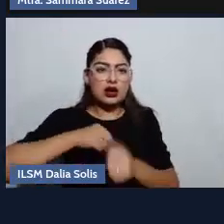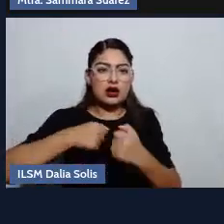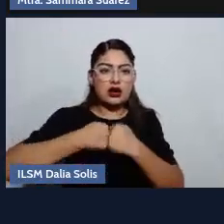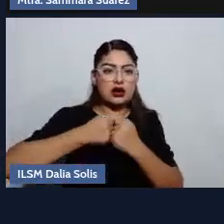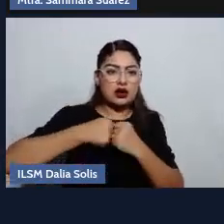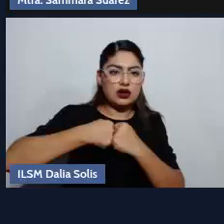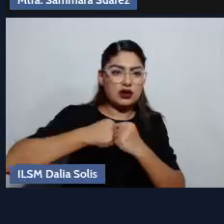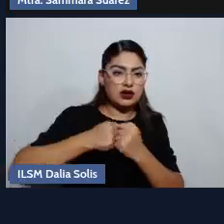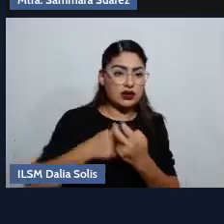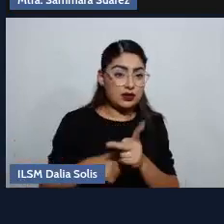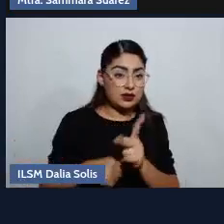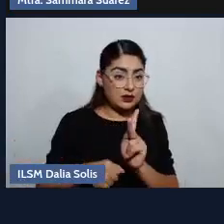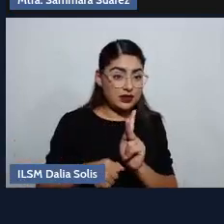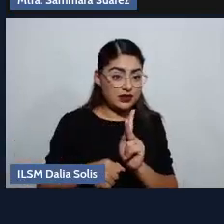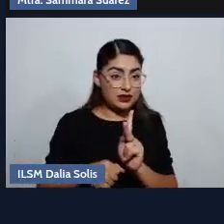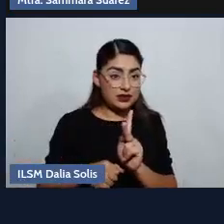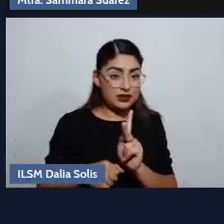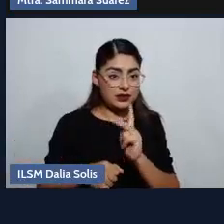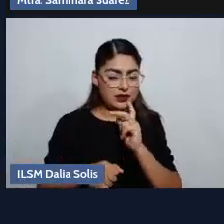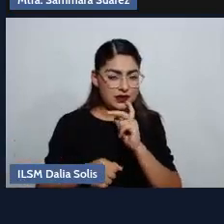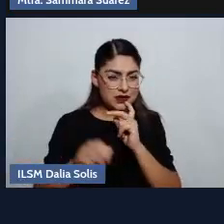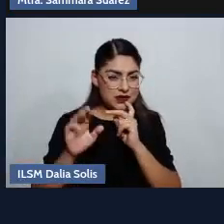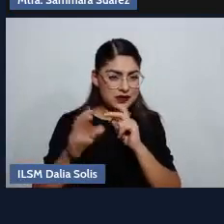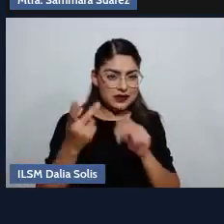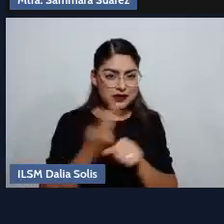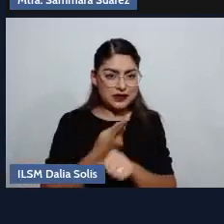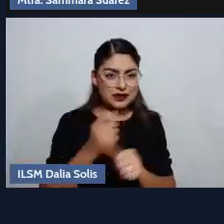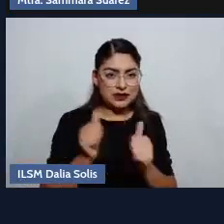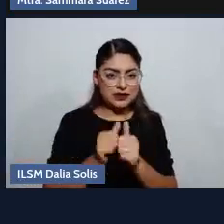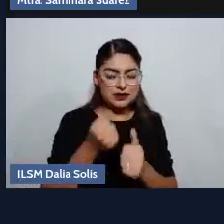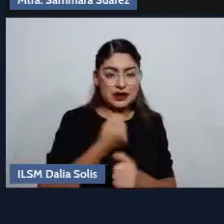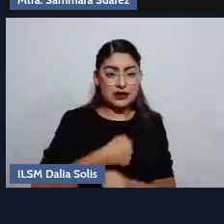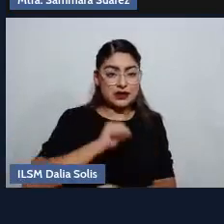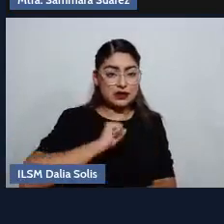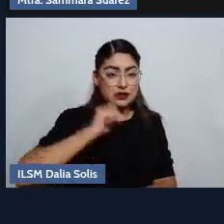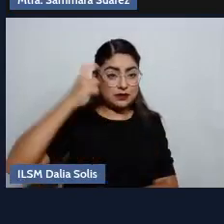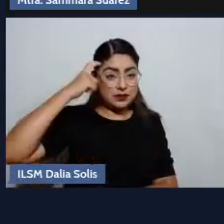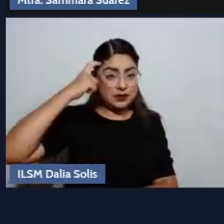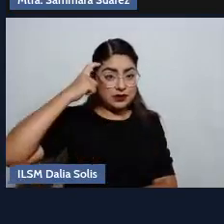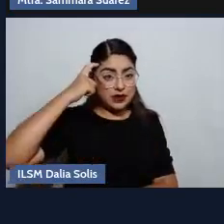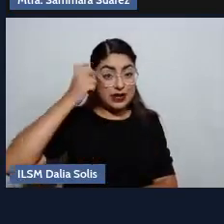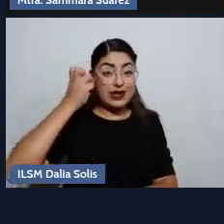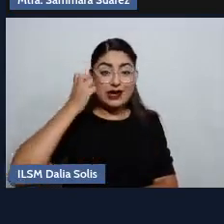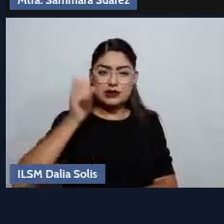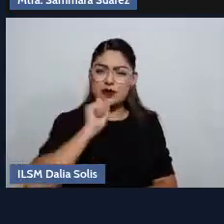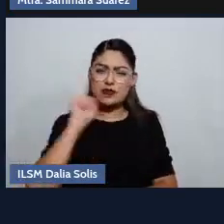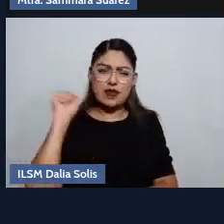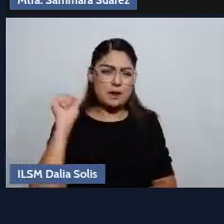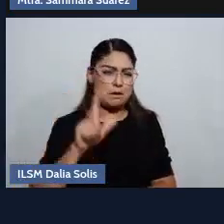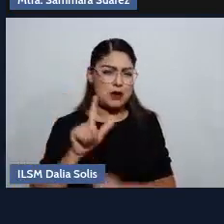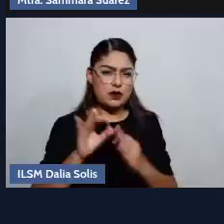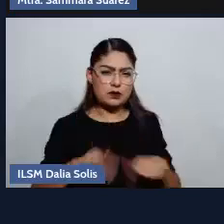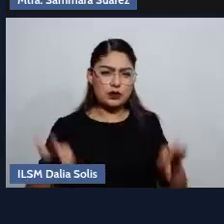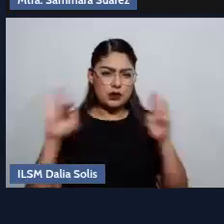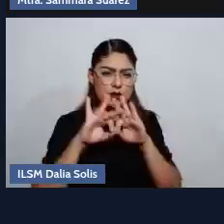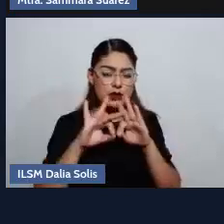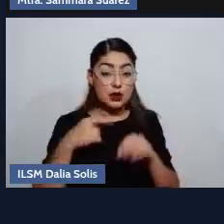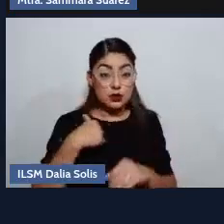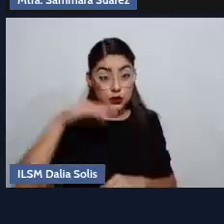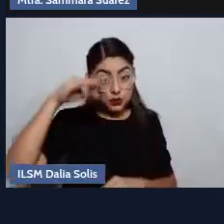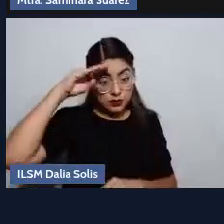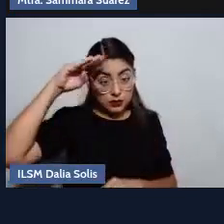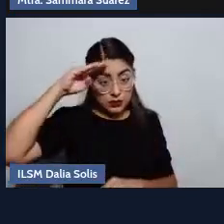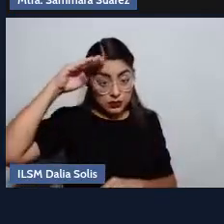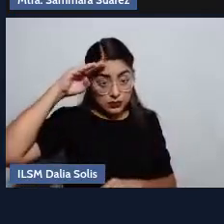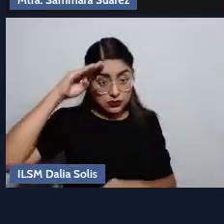Pero, ¿qué pasa con la salud mental? También es muy importante, ¿no? Que creo yo que la pasan muchas veces a